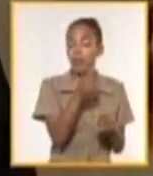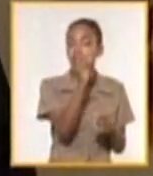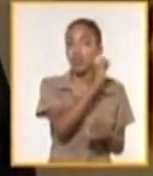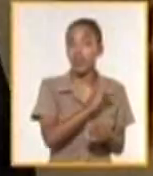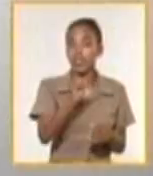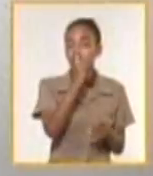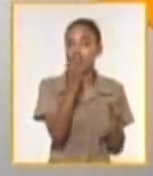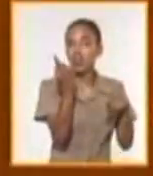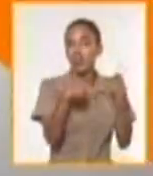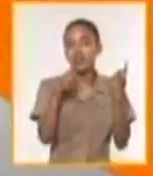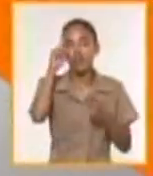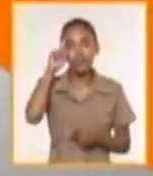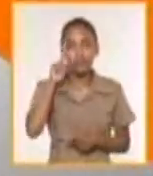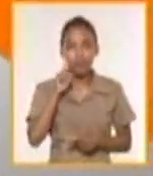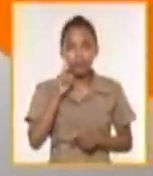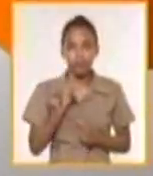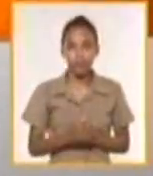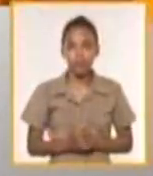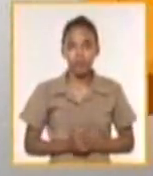antibatistianas.